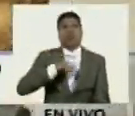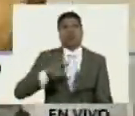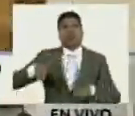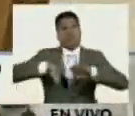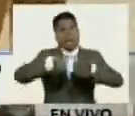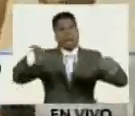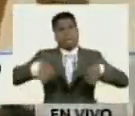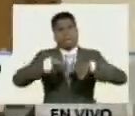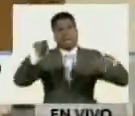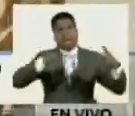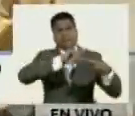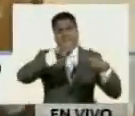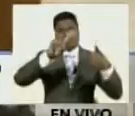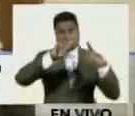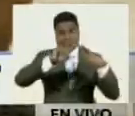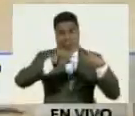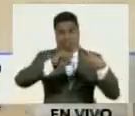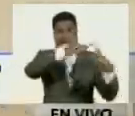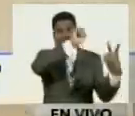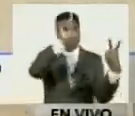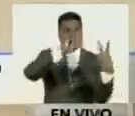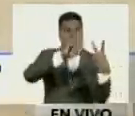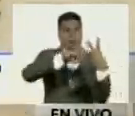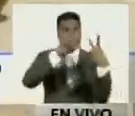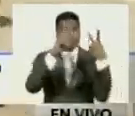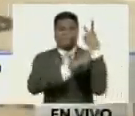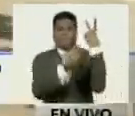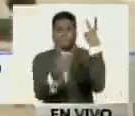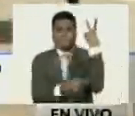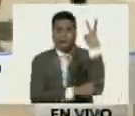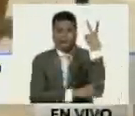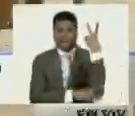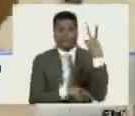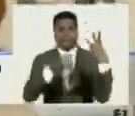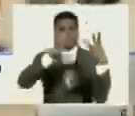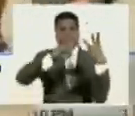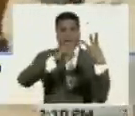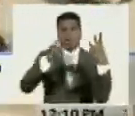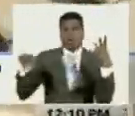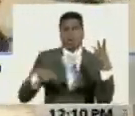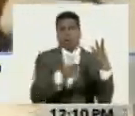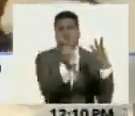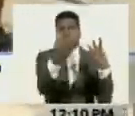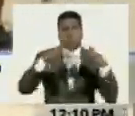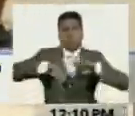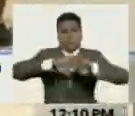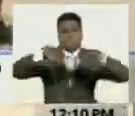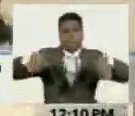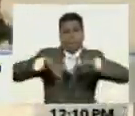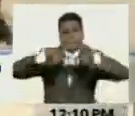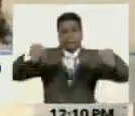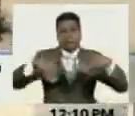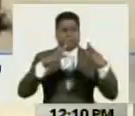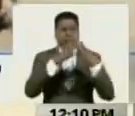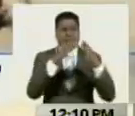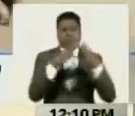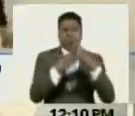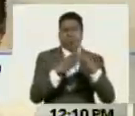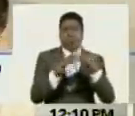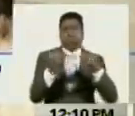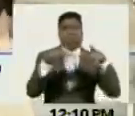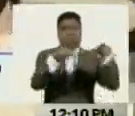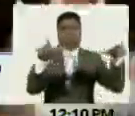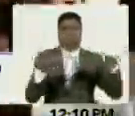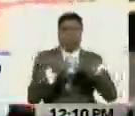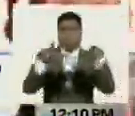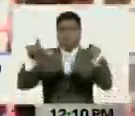playas, en los parques, en los ríos, en los balnearios, en las ciudades, en todos